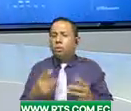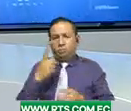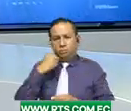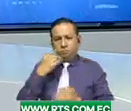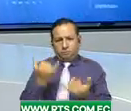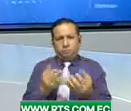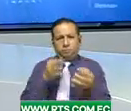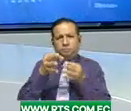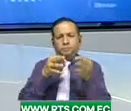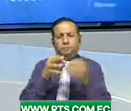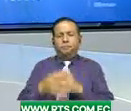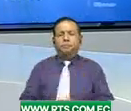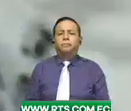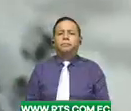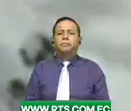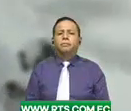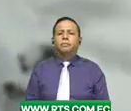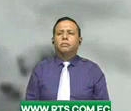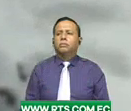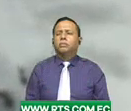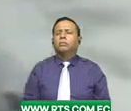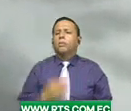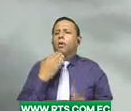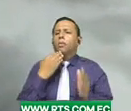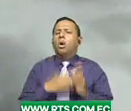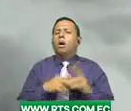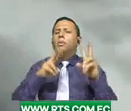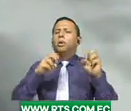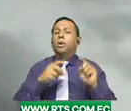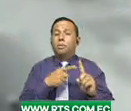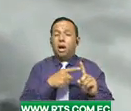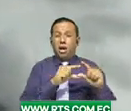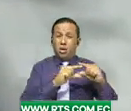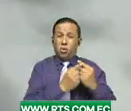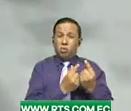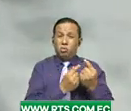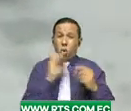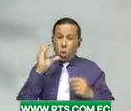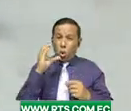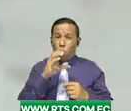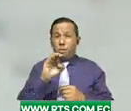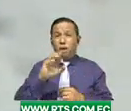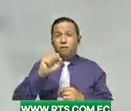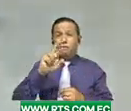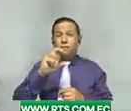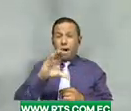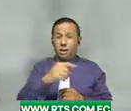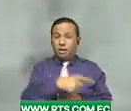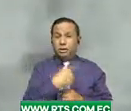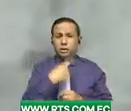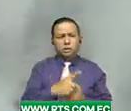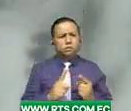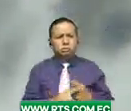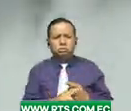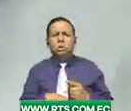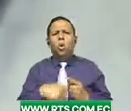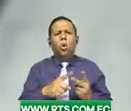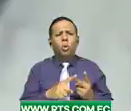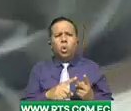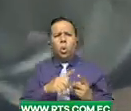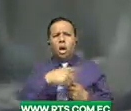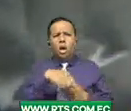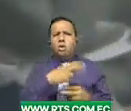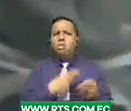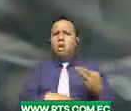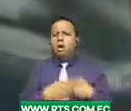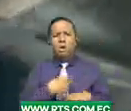el reporte. La FAE alertó de la presencia de la avioneta fantasma que no contaba con plan de vuelo. Negocio ilegal de alto vuelo que al menos